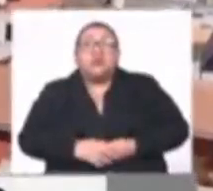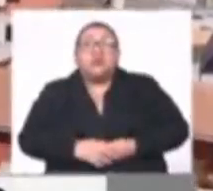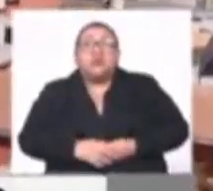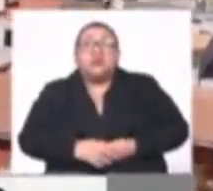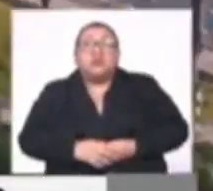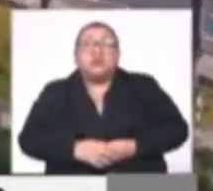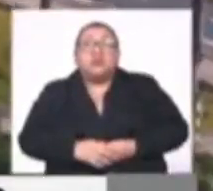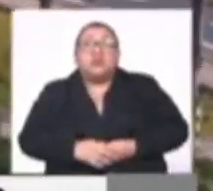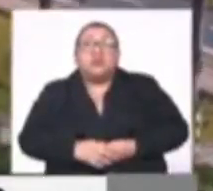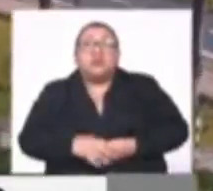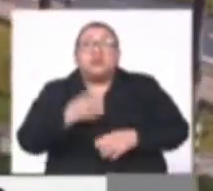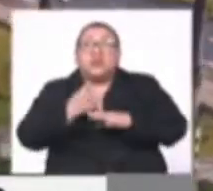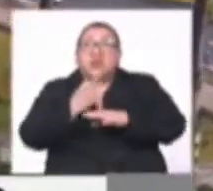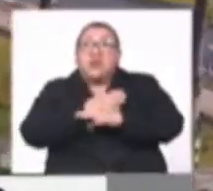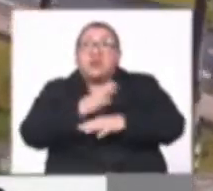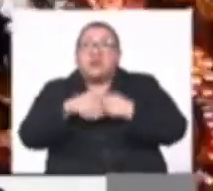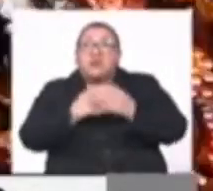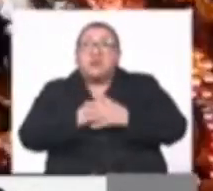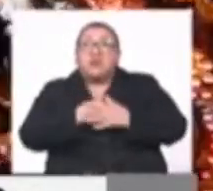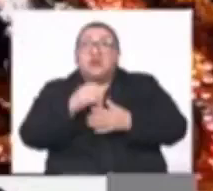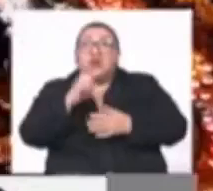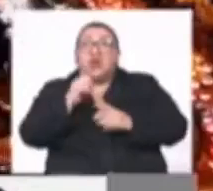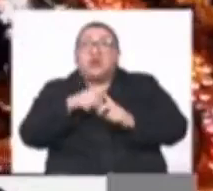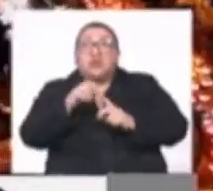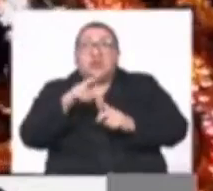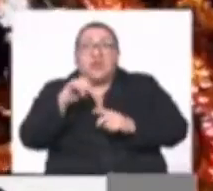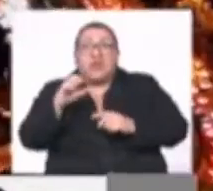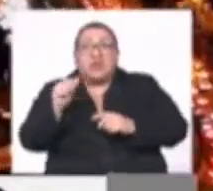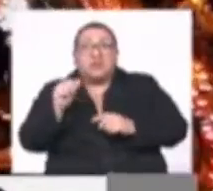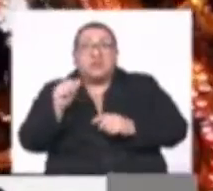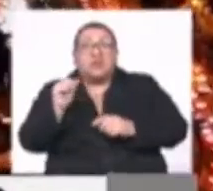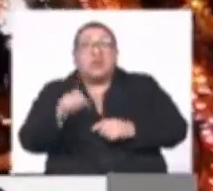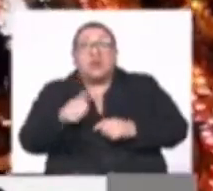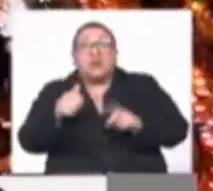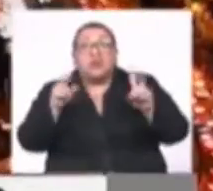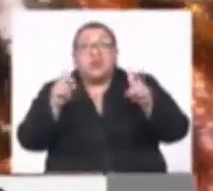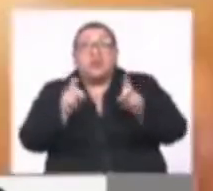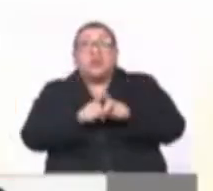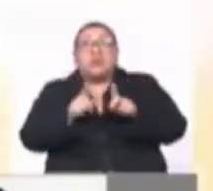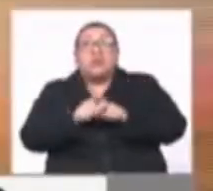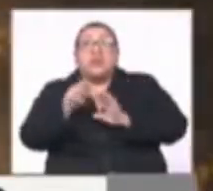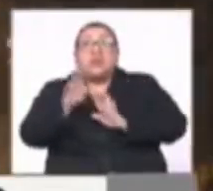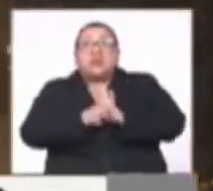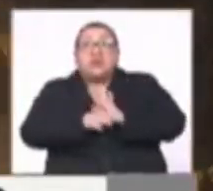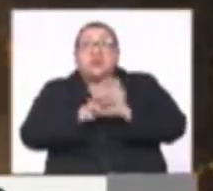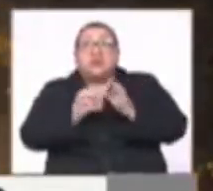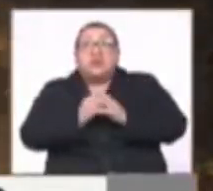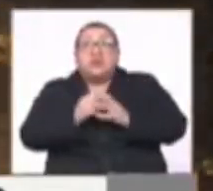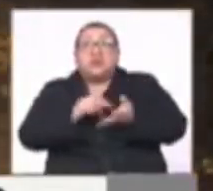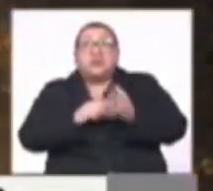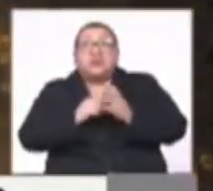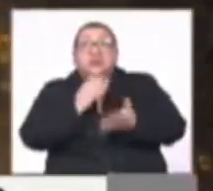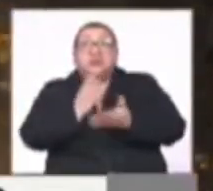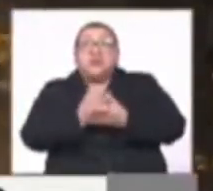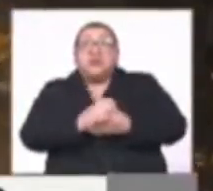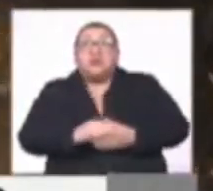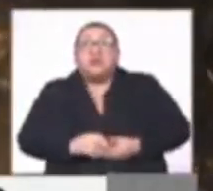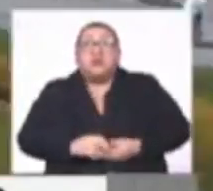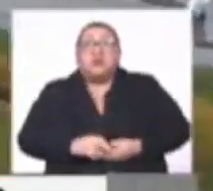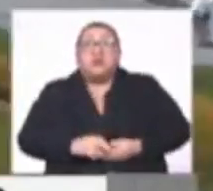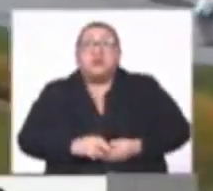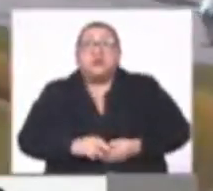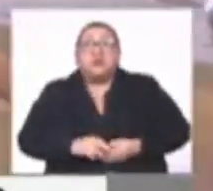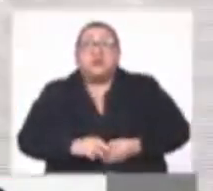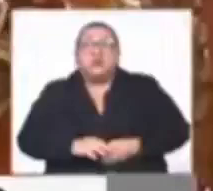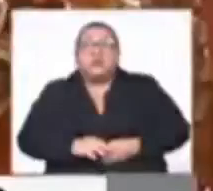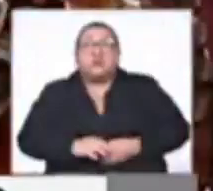pedida por su antecesor, Alex Contreras. Otro de los temas también es la reducción de la pobreza y las opiniones del